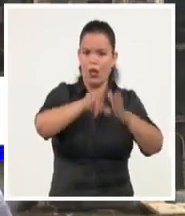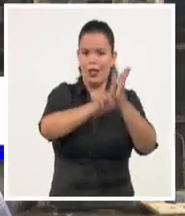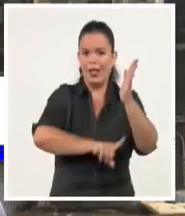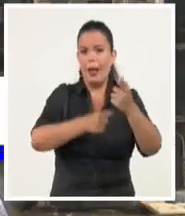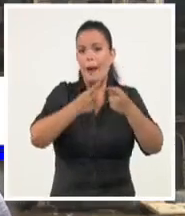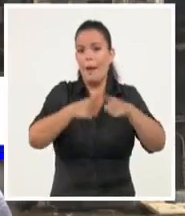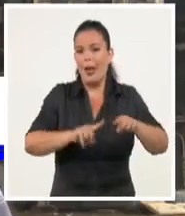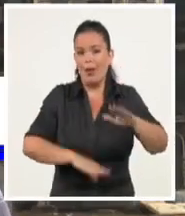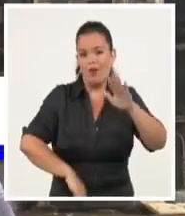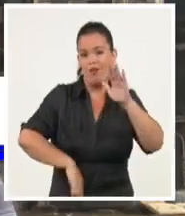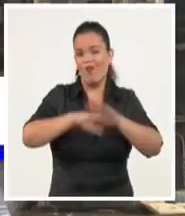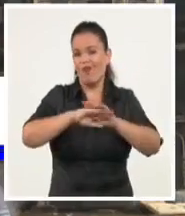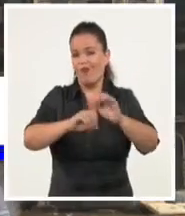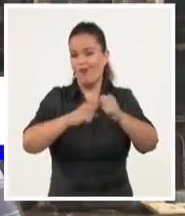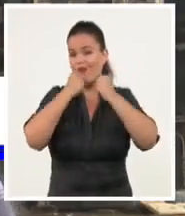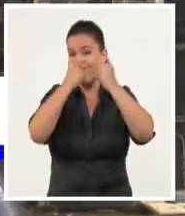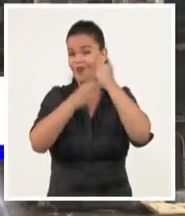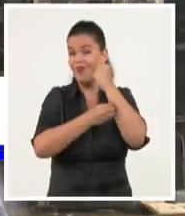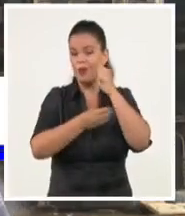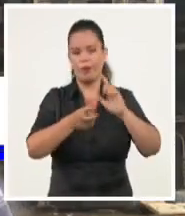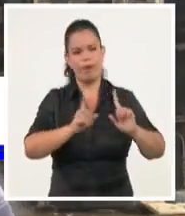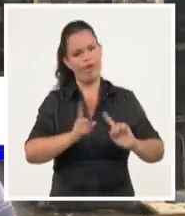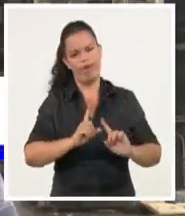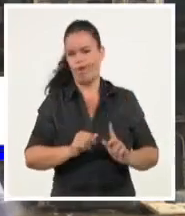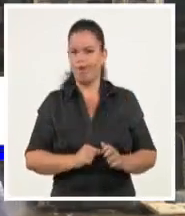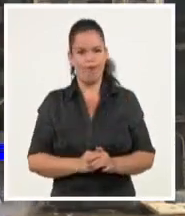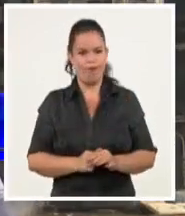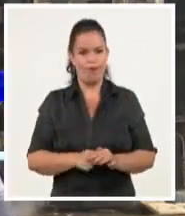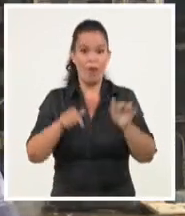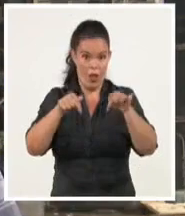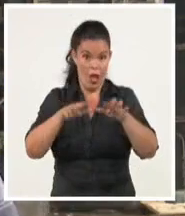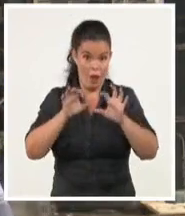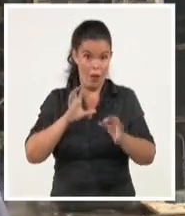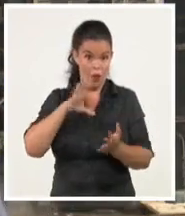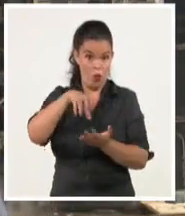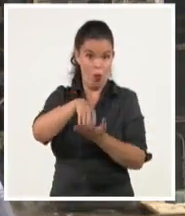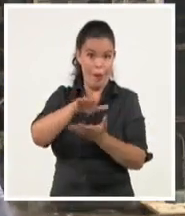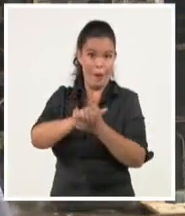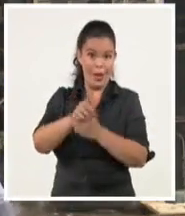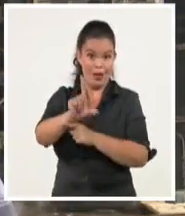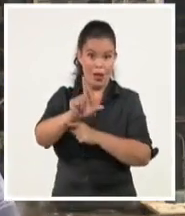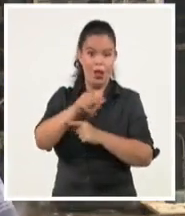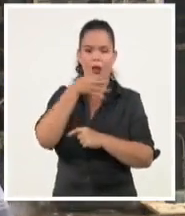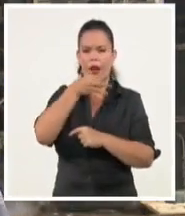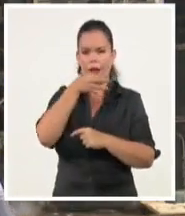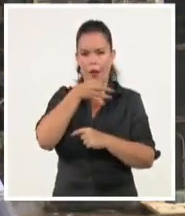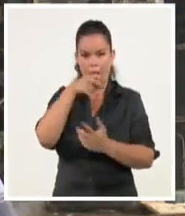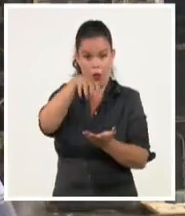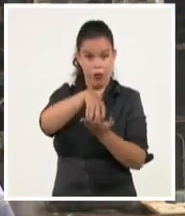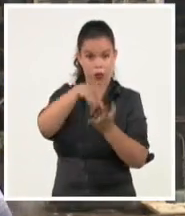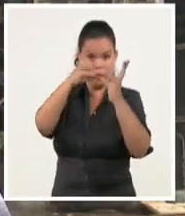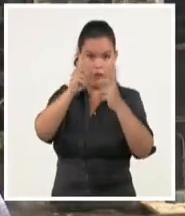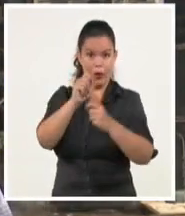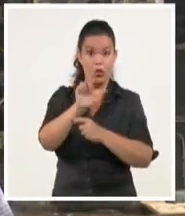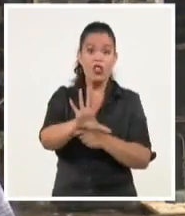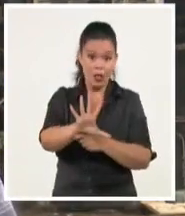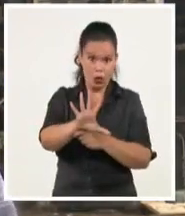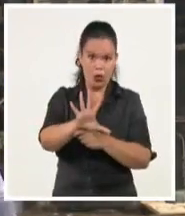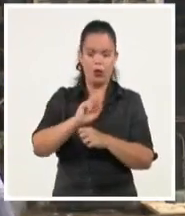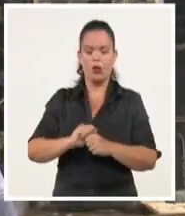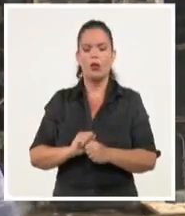fue diseñada. En estos momentos que estamos en Mariel, un ejemplo claro es la máquina 5 de Mariel, o el bloque 5,